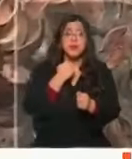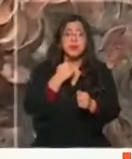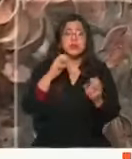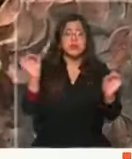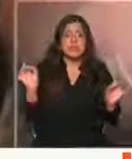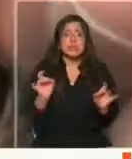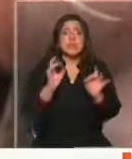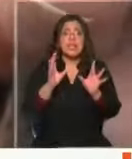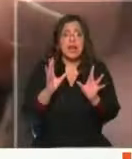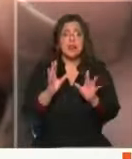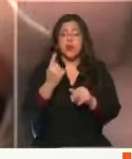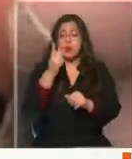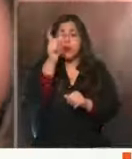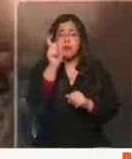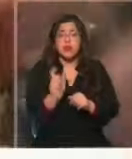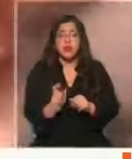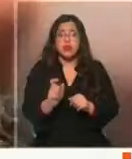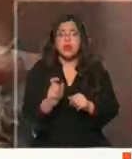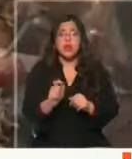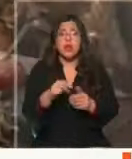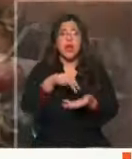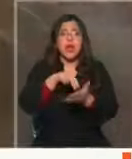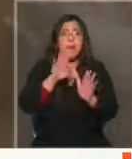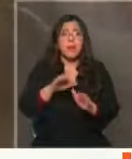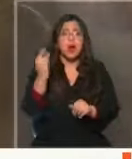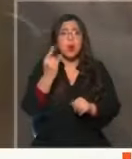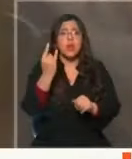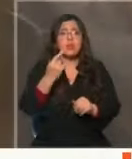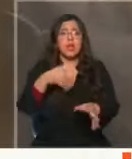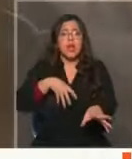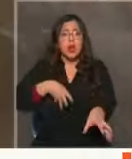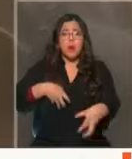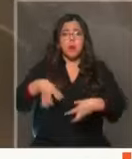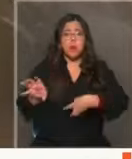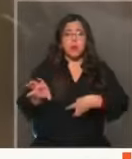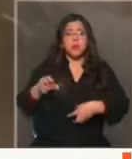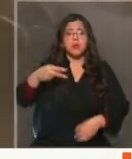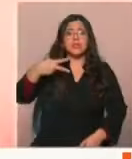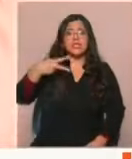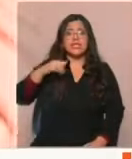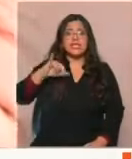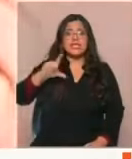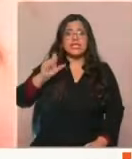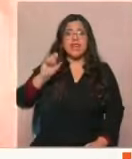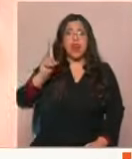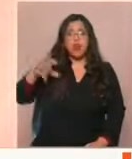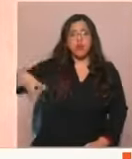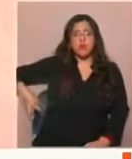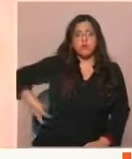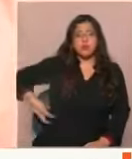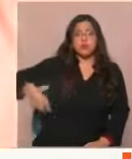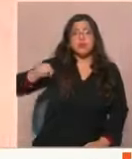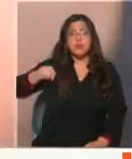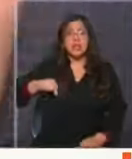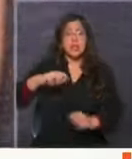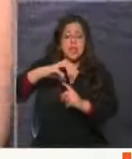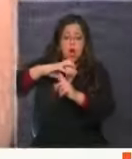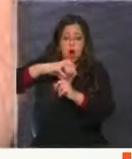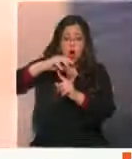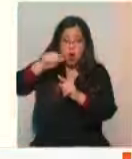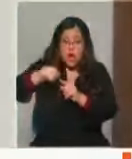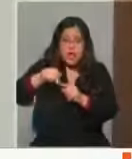grave. Uno de ellos espera con urgencia un trasplante de hígado, una zona donde la existencia de estos hongos es